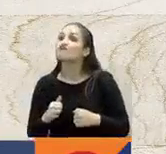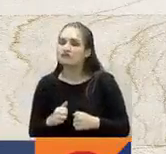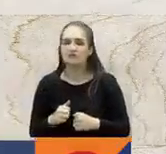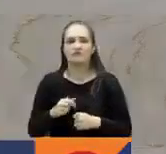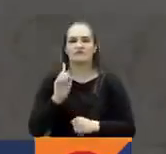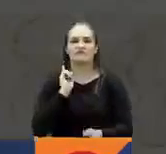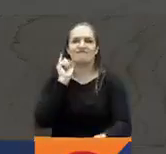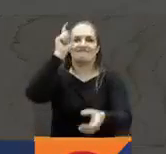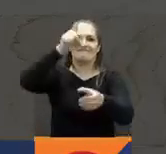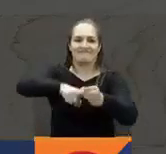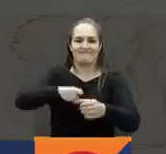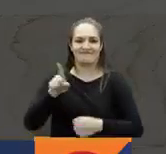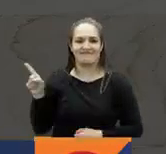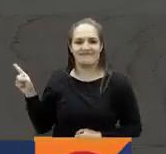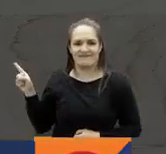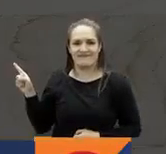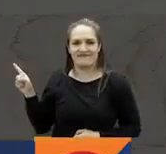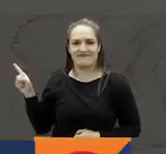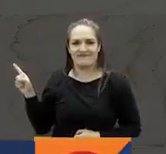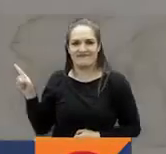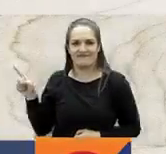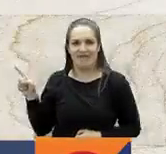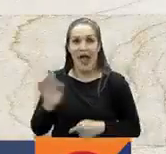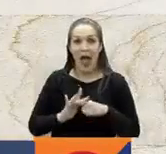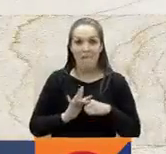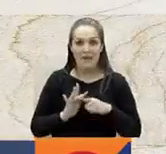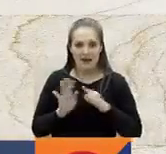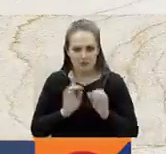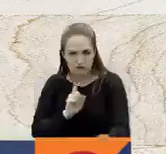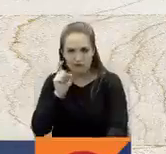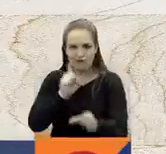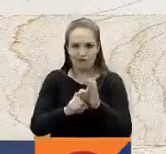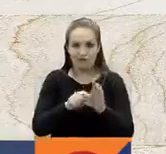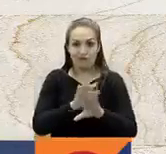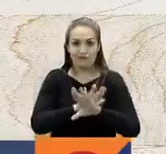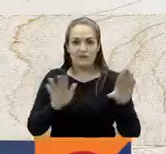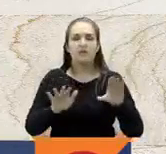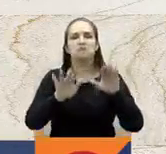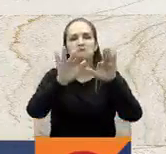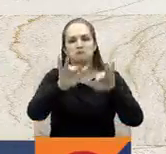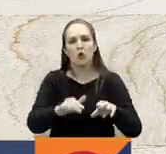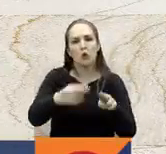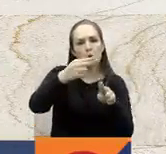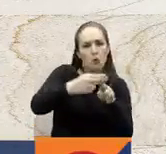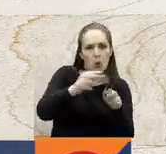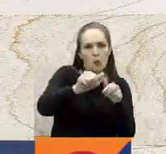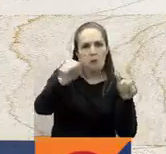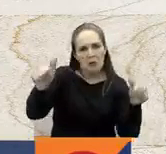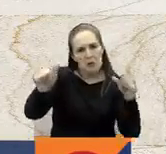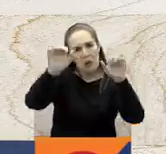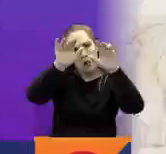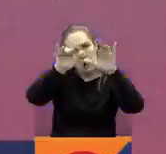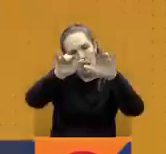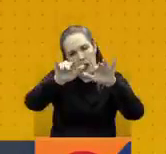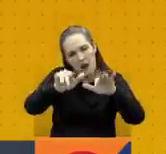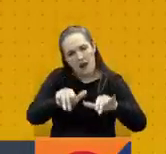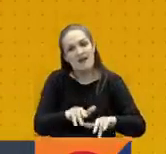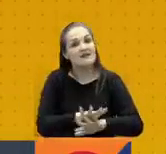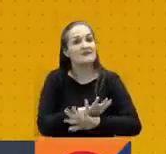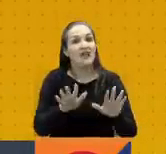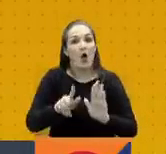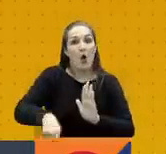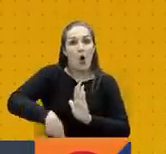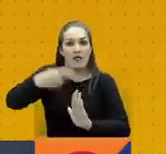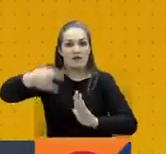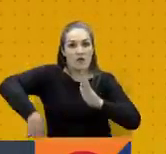en aplicar ya y acepte los términos y condiciones acá deberá crear una cuenta y registrar sus datos personales junto a su